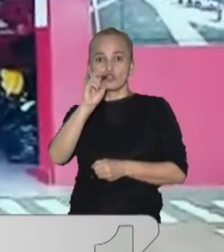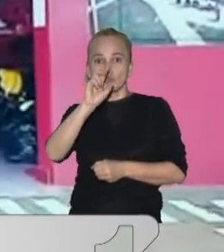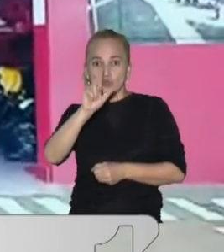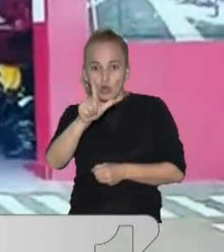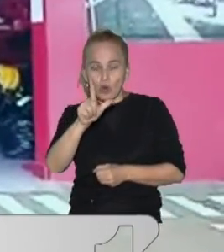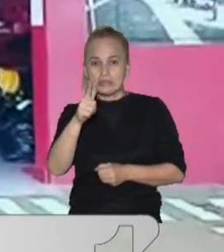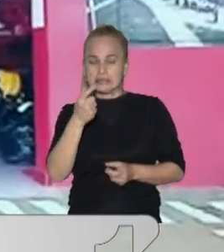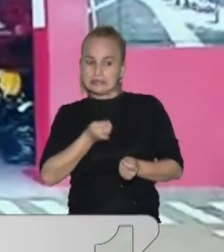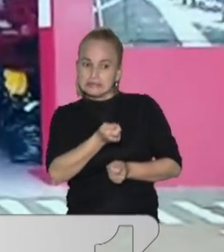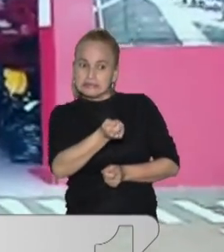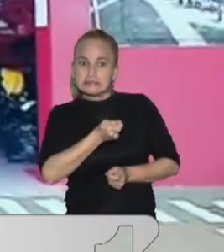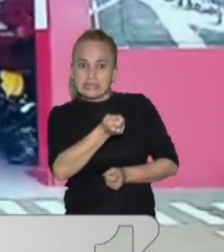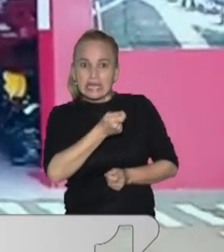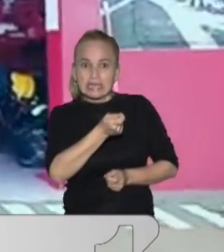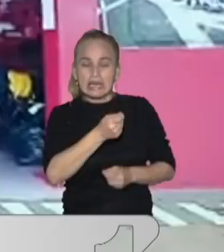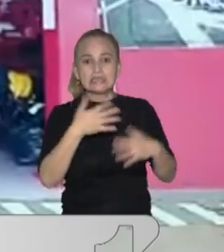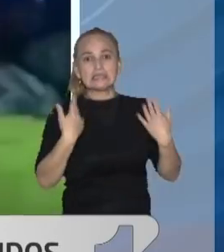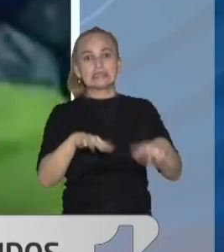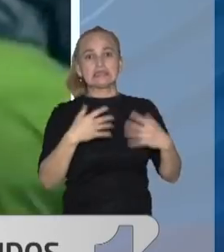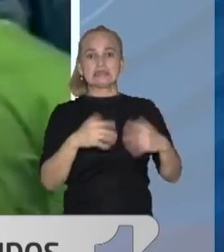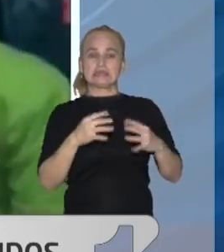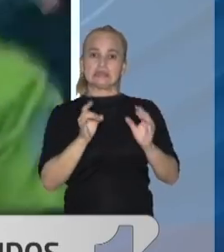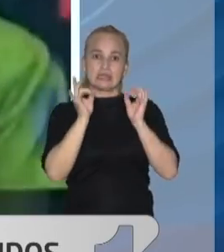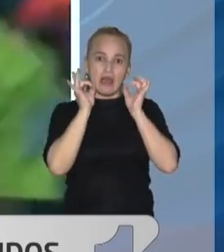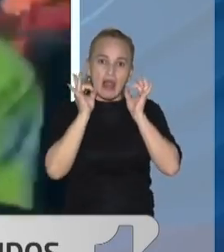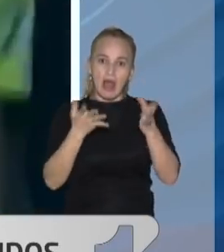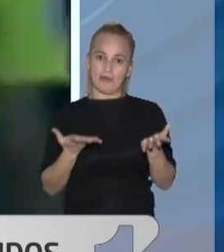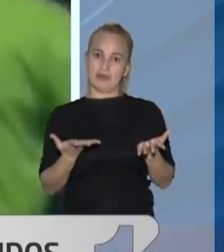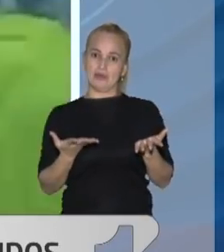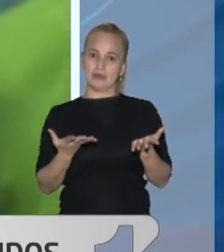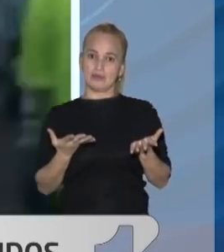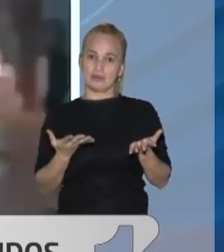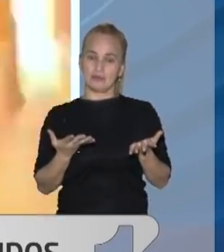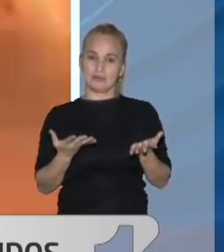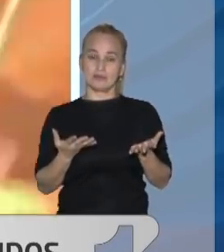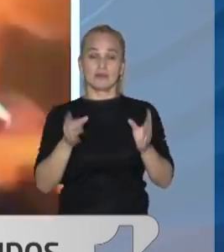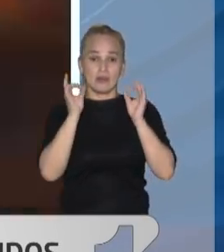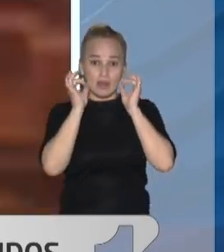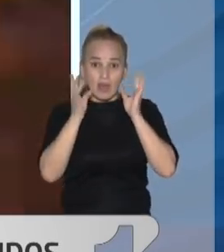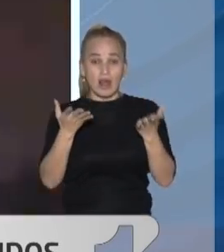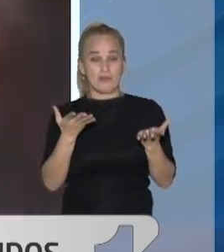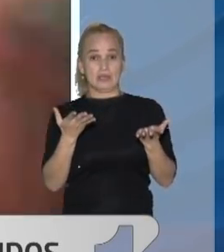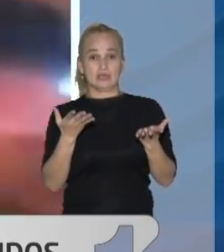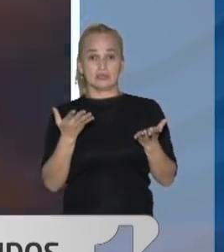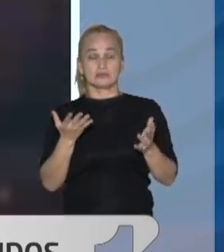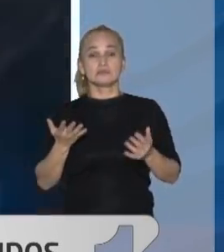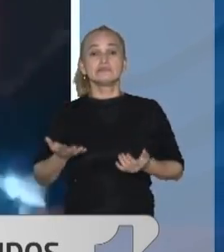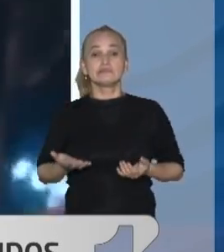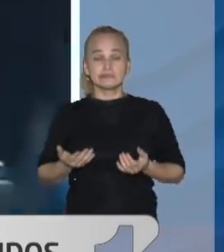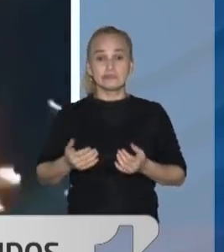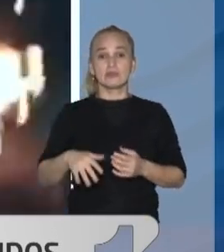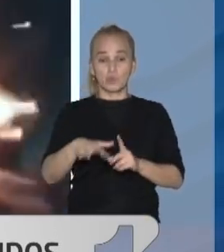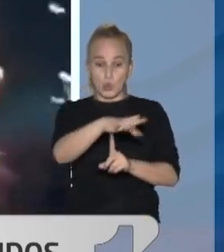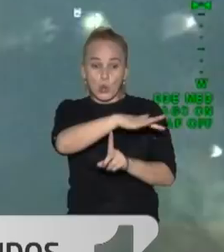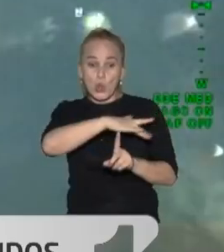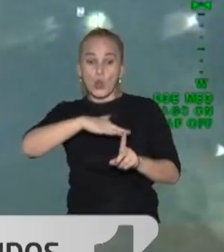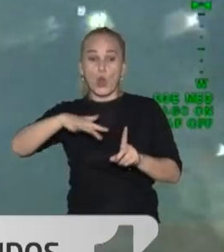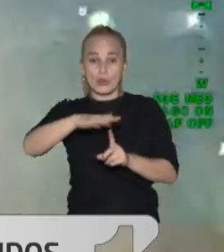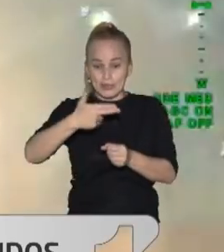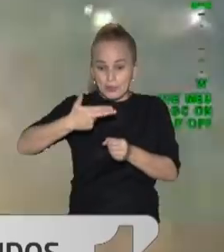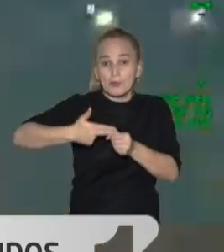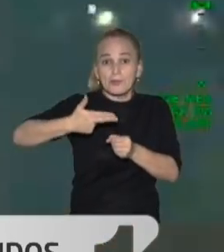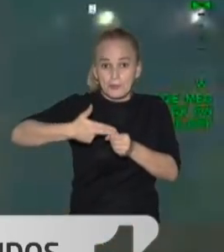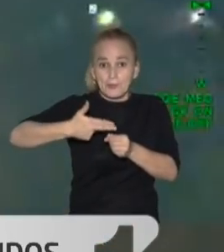naturalmente por la cercanía y las condiciones del momento está justamente en esa franja, en esa zona